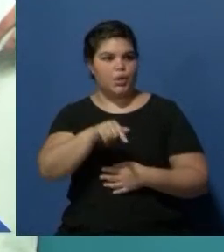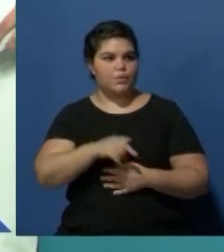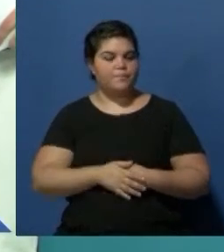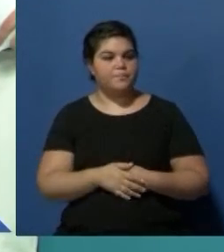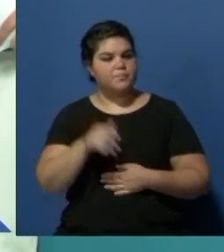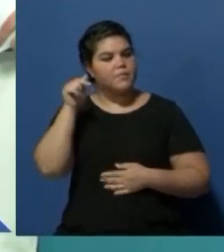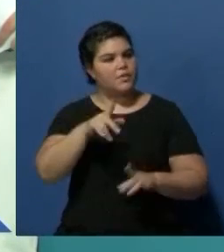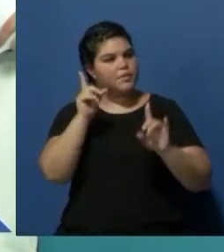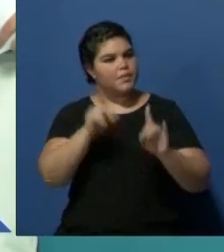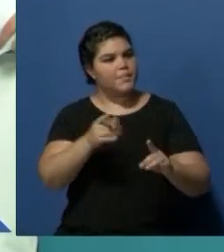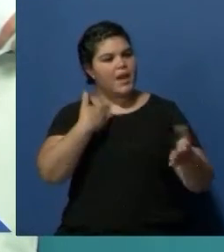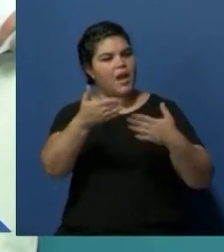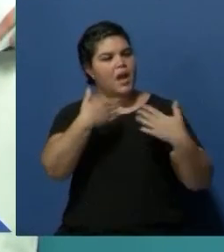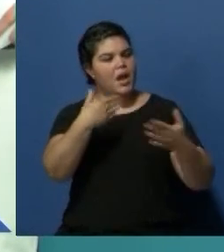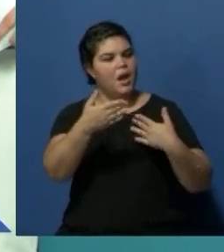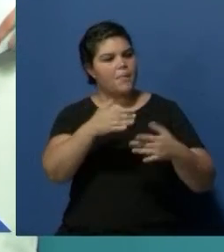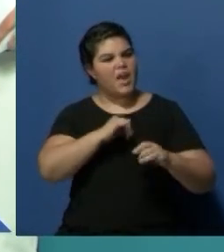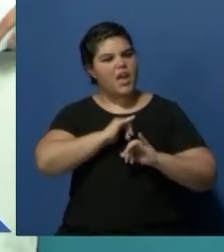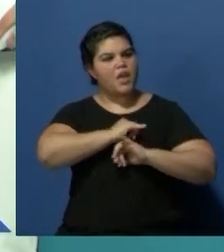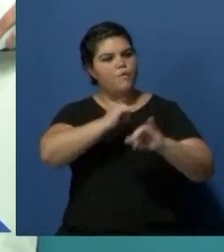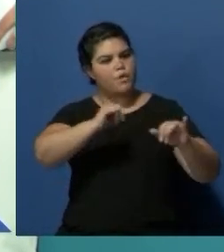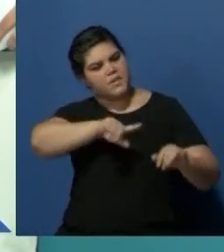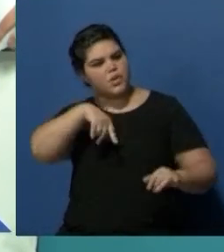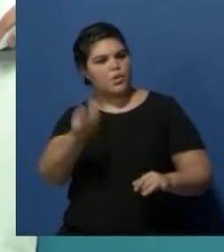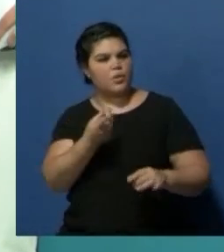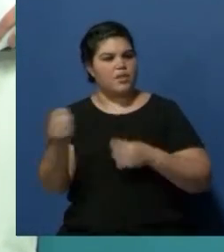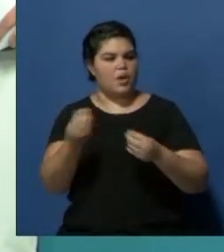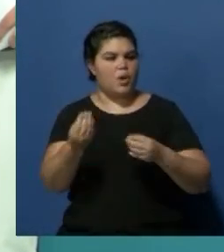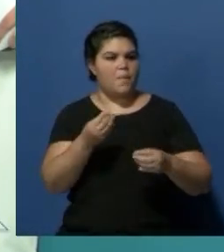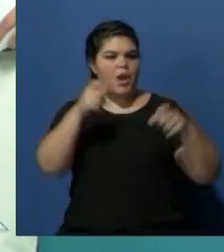invito a que sigamos hablando de alguna otra información, porque hablábamos al principio que has estado mucho por las canchas de fútbol.